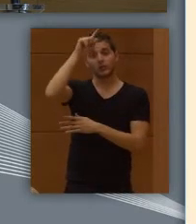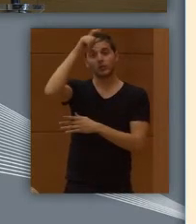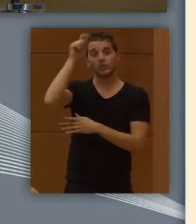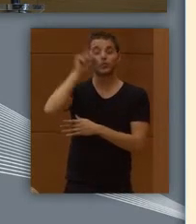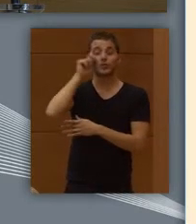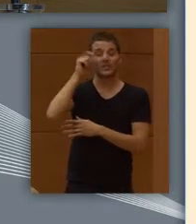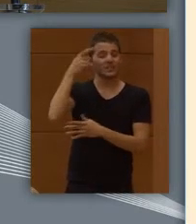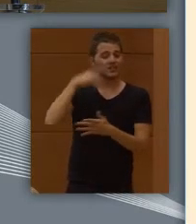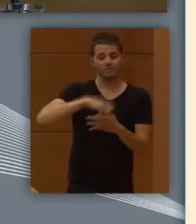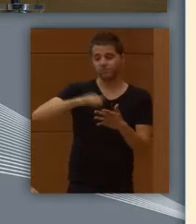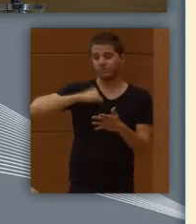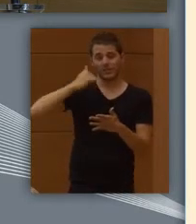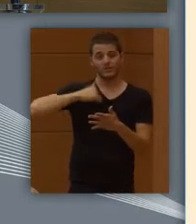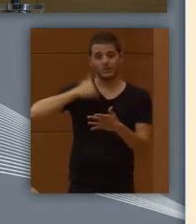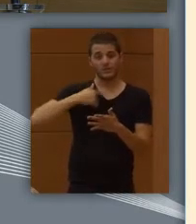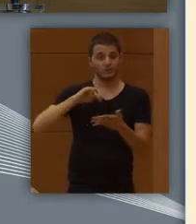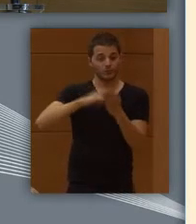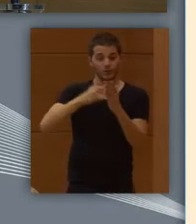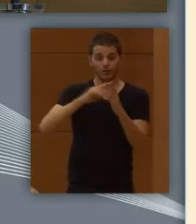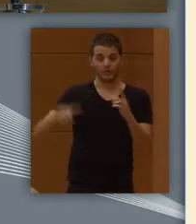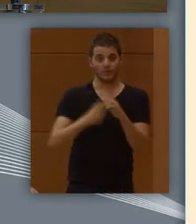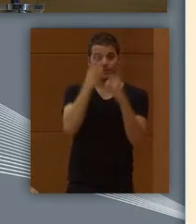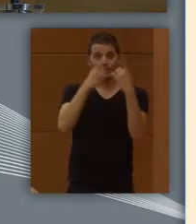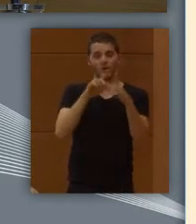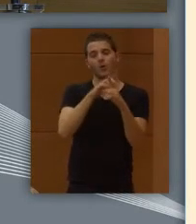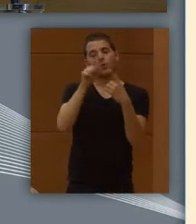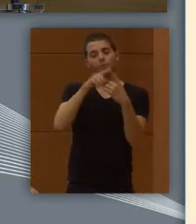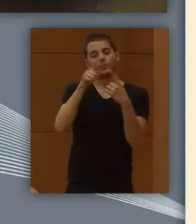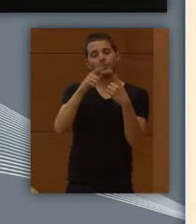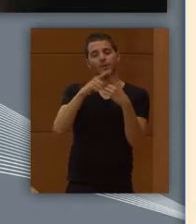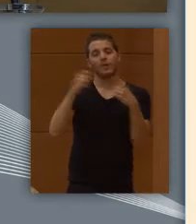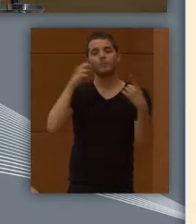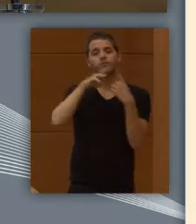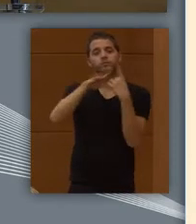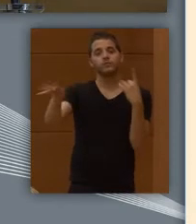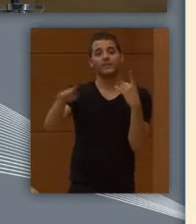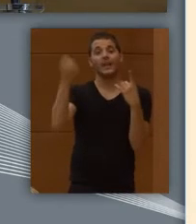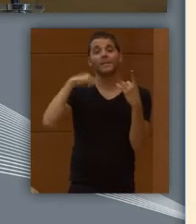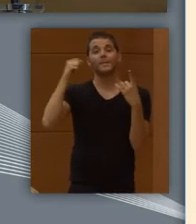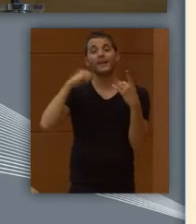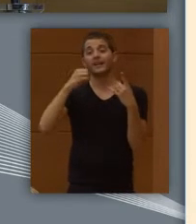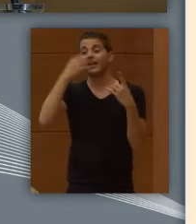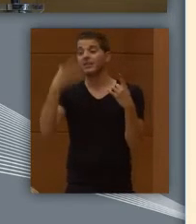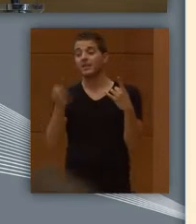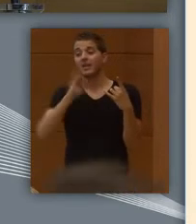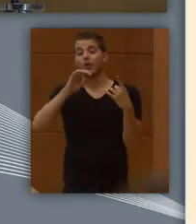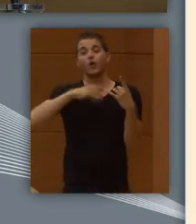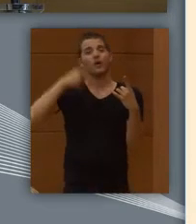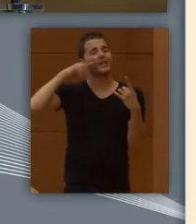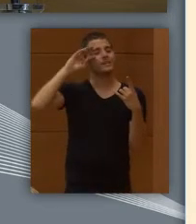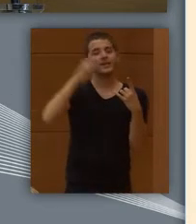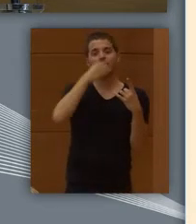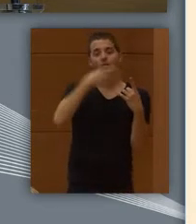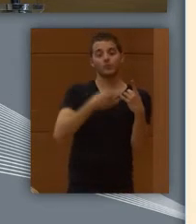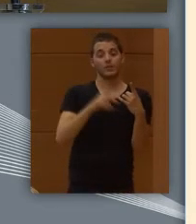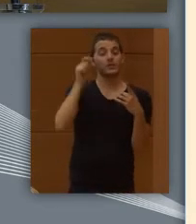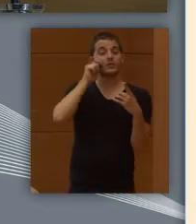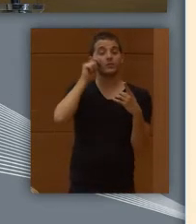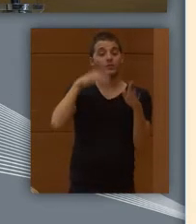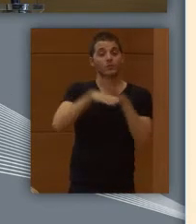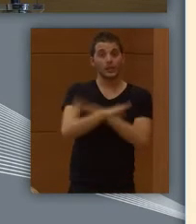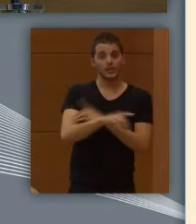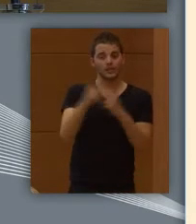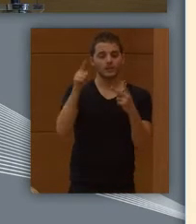los objetivos del proyecto era, primero, difundir cuáles eran las mejores prácticas o las buenas experiencias en turismo accesible,